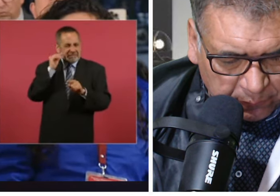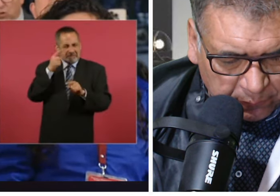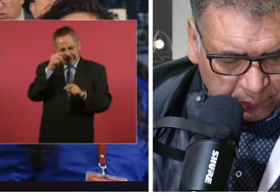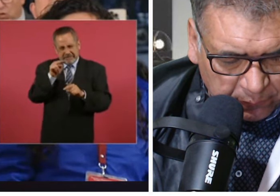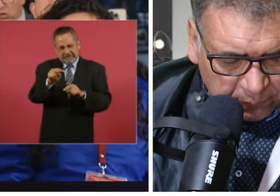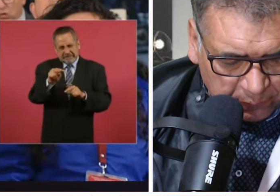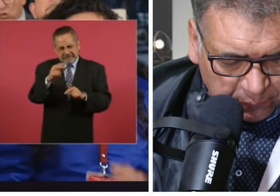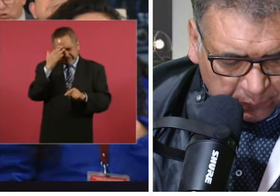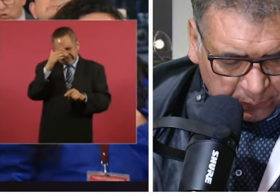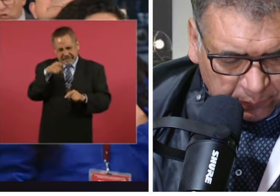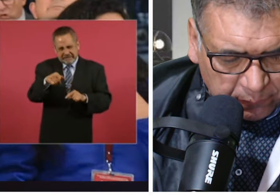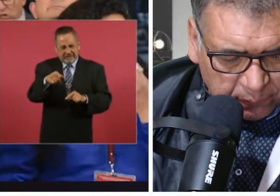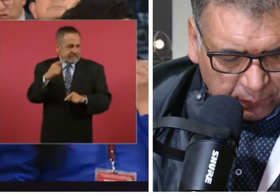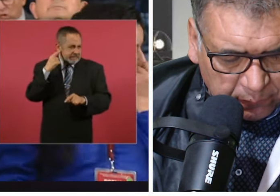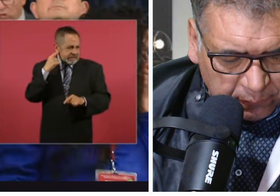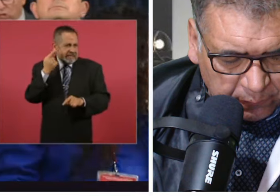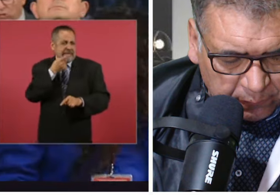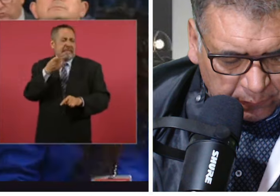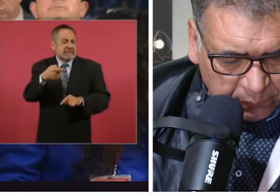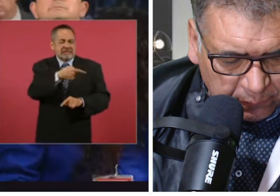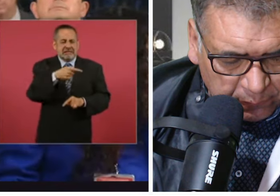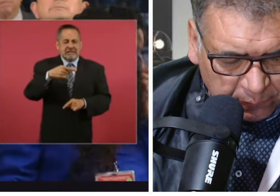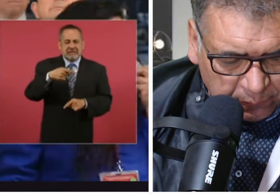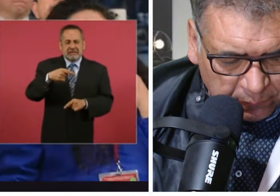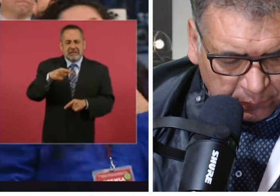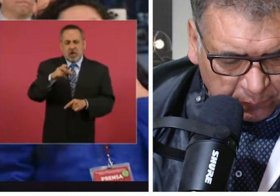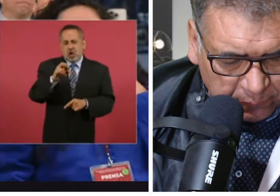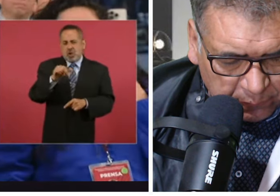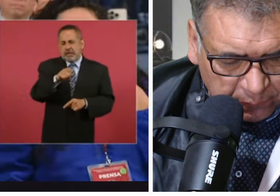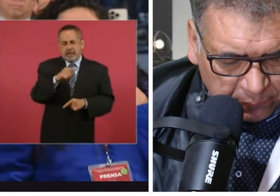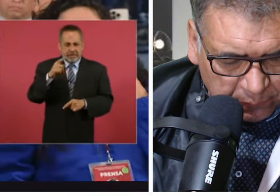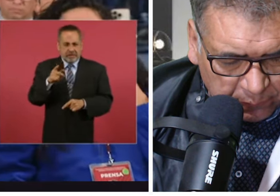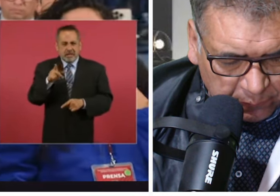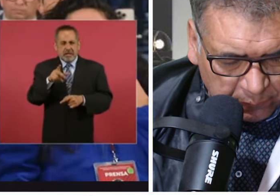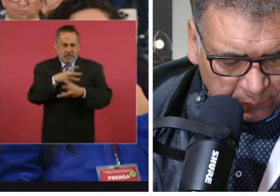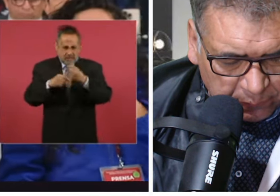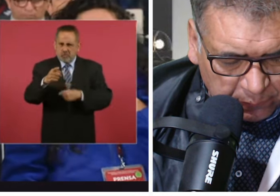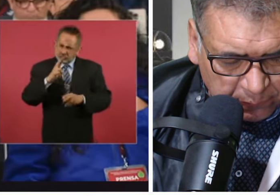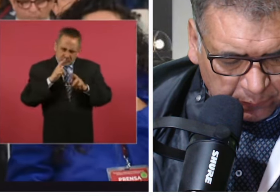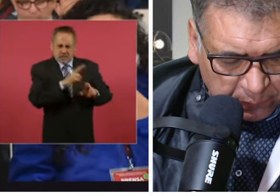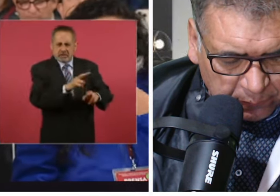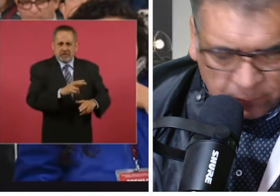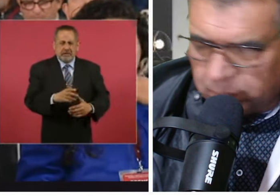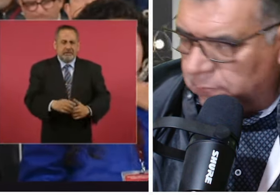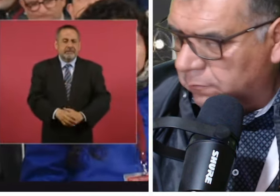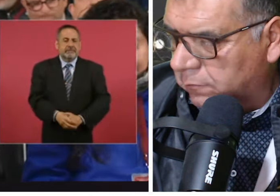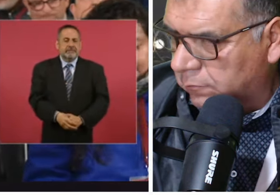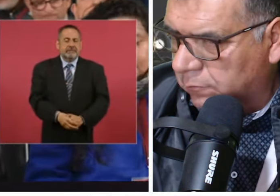para que usted tenga, escuche más o menos lo que dice el periodista y pueda darnos su réplica.